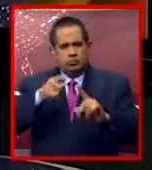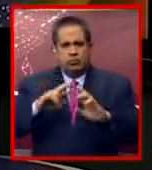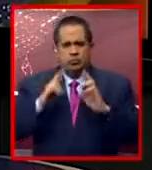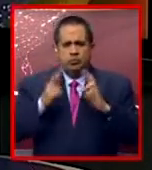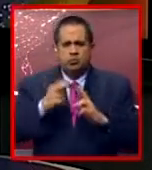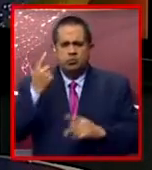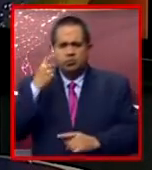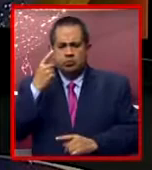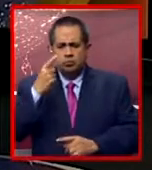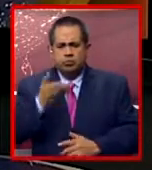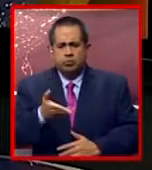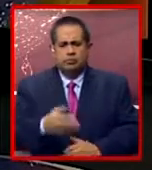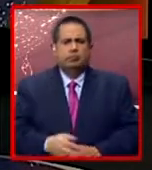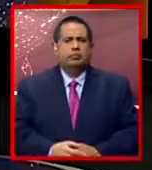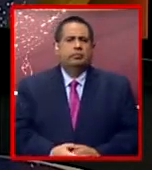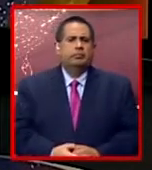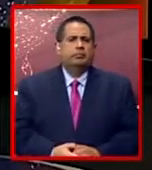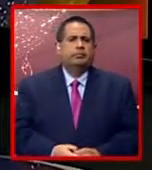reunión.